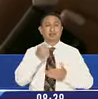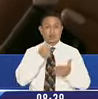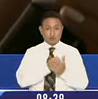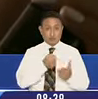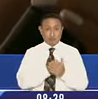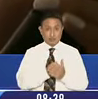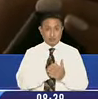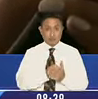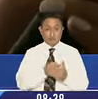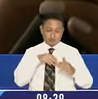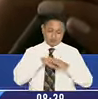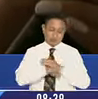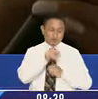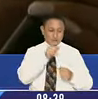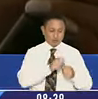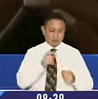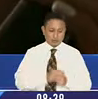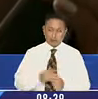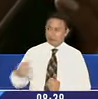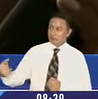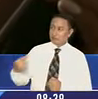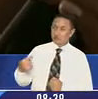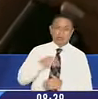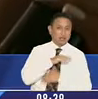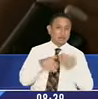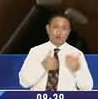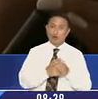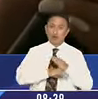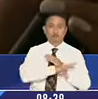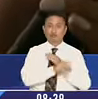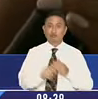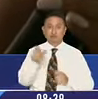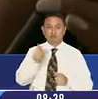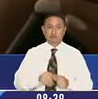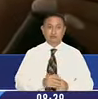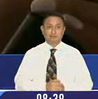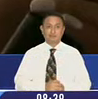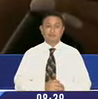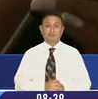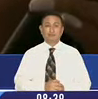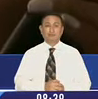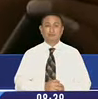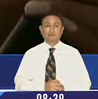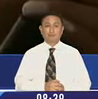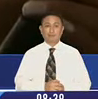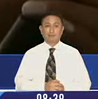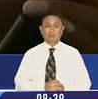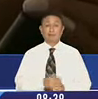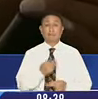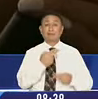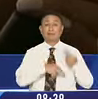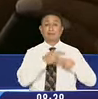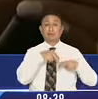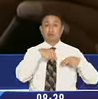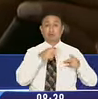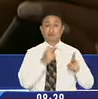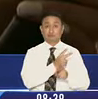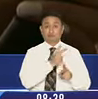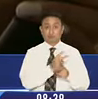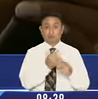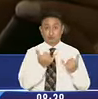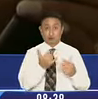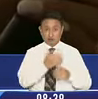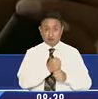comprar, ingresan, nos asaltan, les roban lo que quieren a los clientes, a los negocios. Entonces aquí ya no